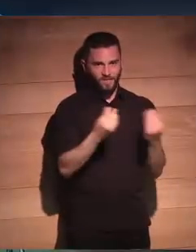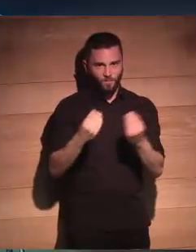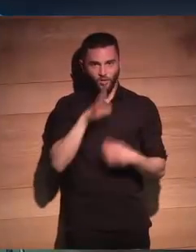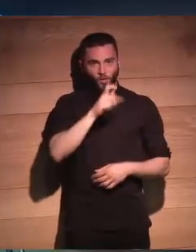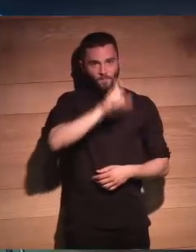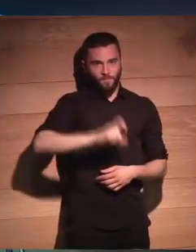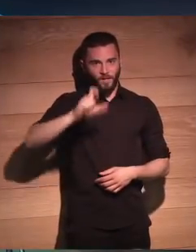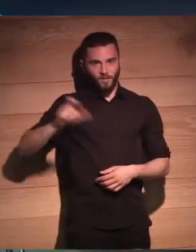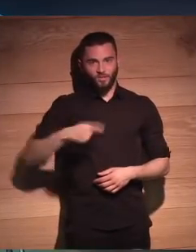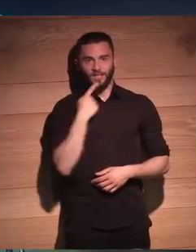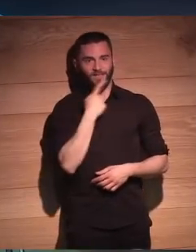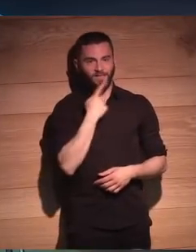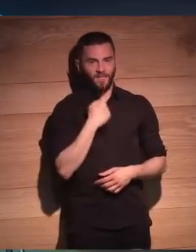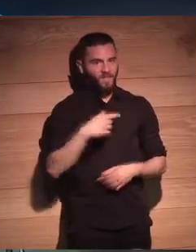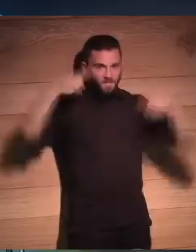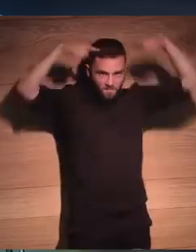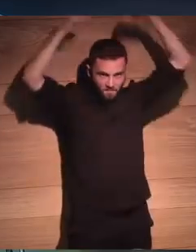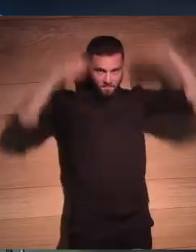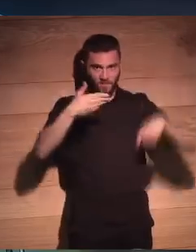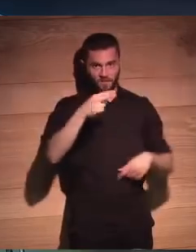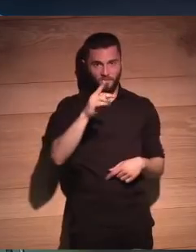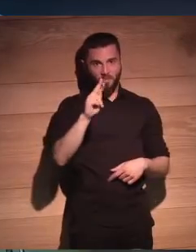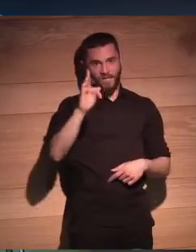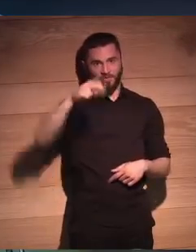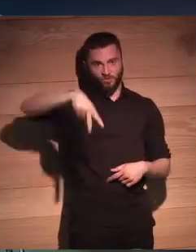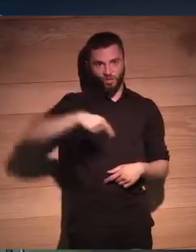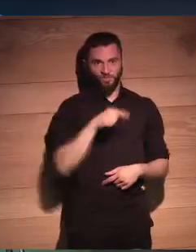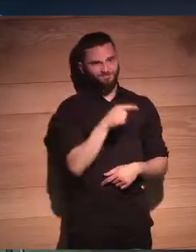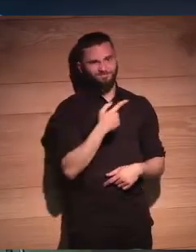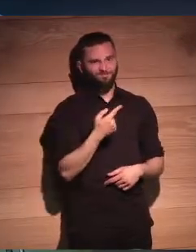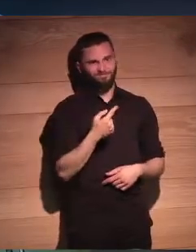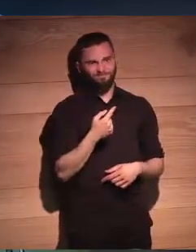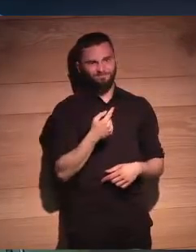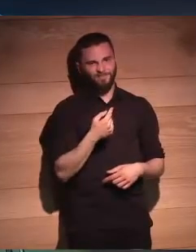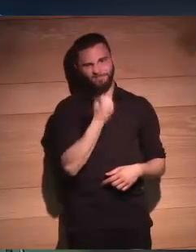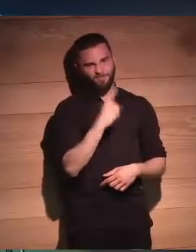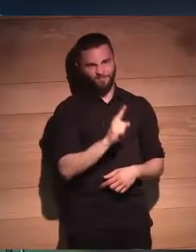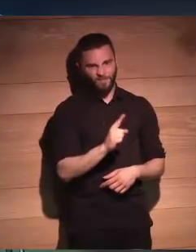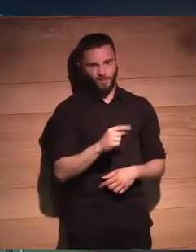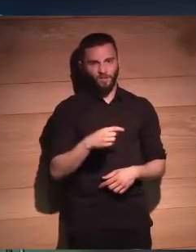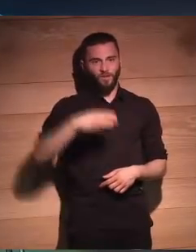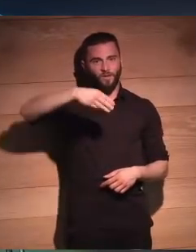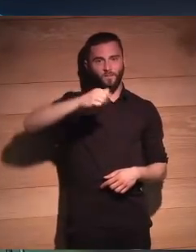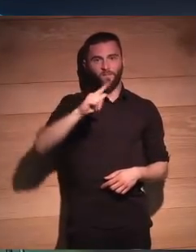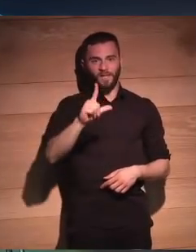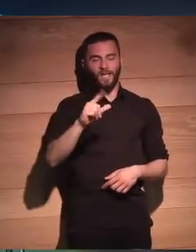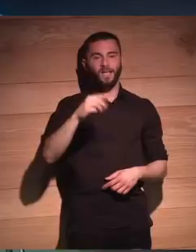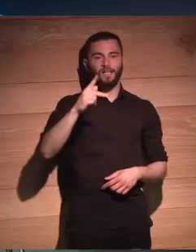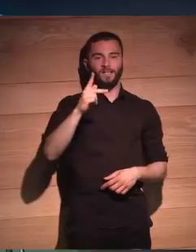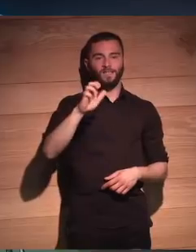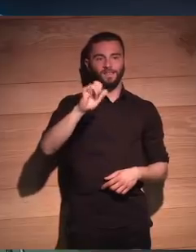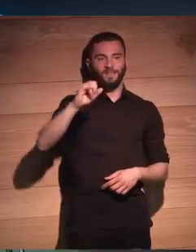por decir que era una pésima versión. A mí me gustó. Y a mí me muchísimo. gustó Michael Keaton, que también se mete muchísimo con él, me gustó. Bueno, después le